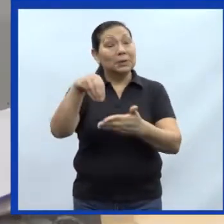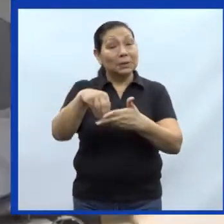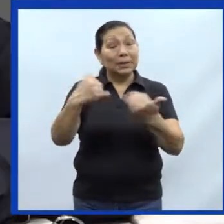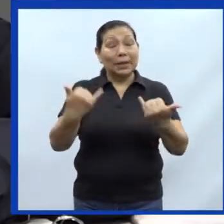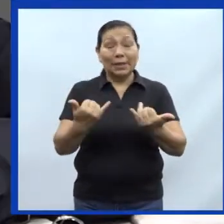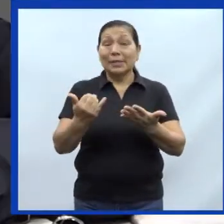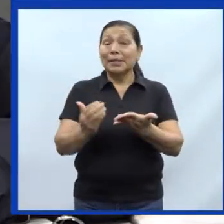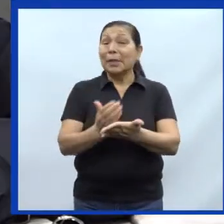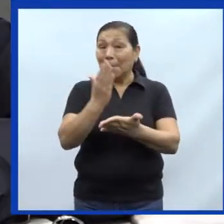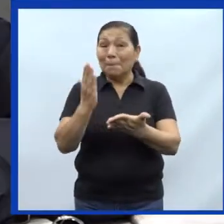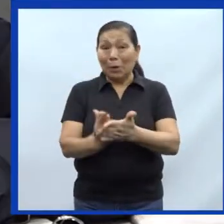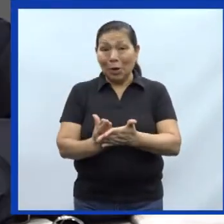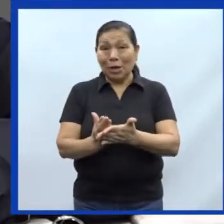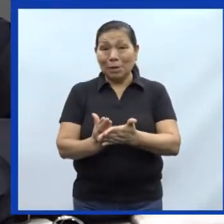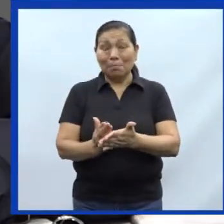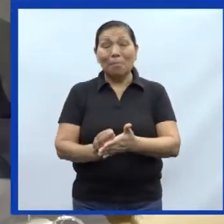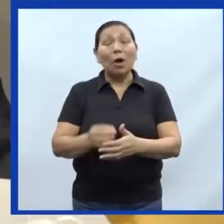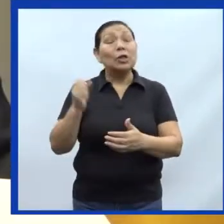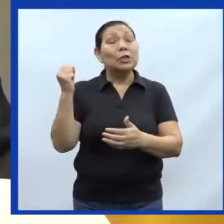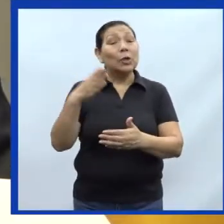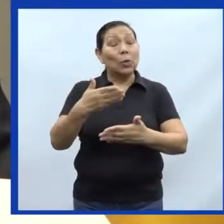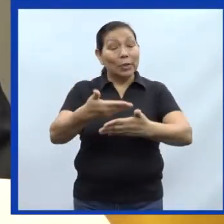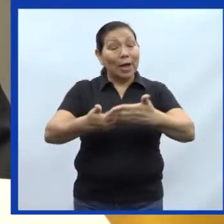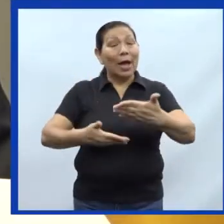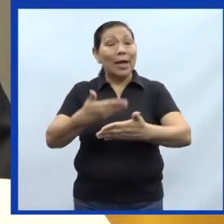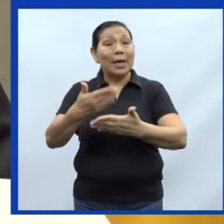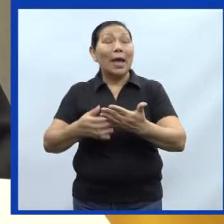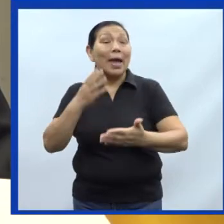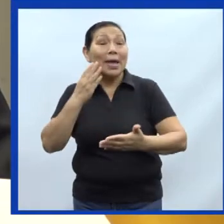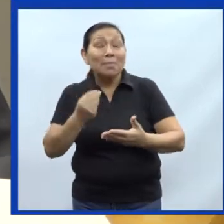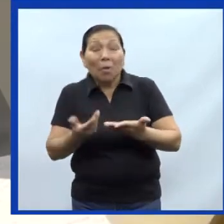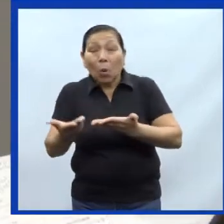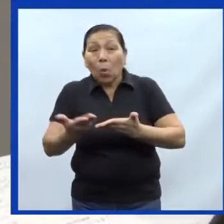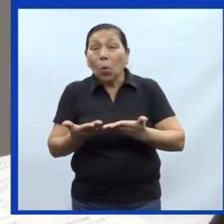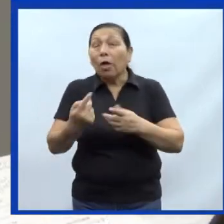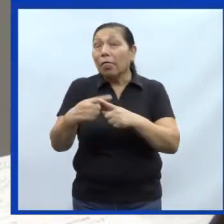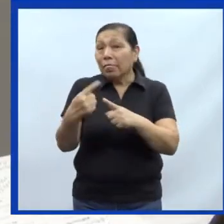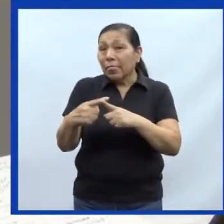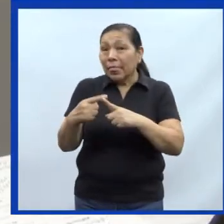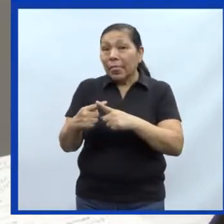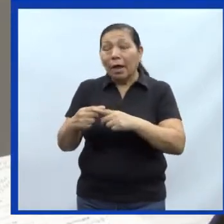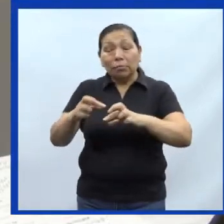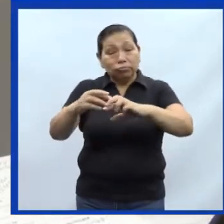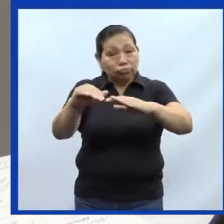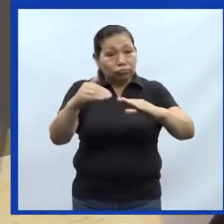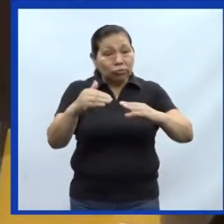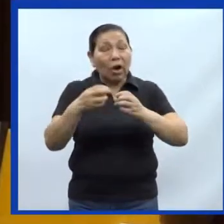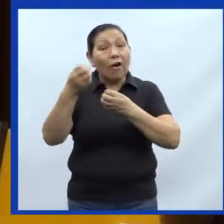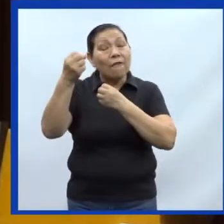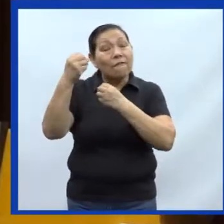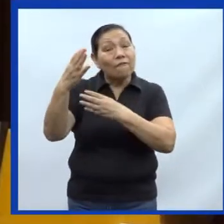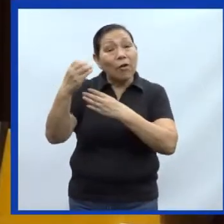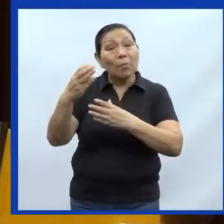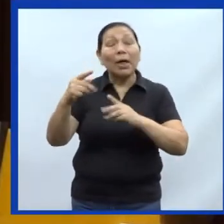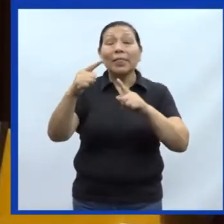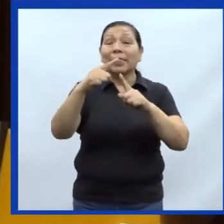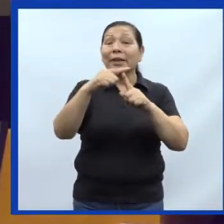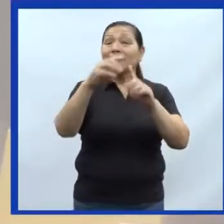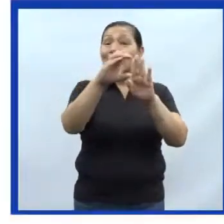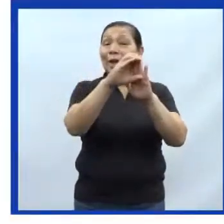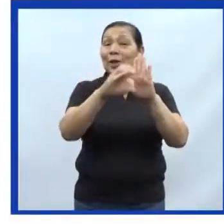de este caso se constituyó en la segunda experiencia en la cual se usaron las diversas plataformas informativas del